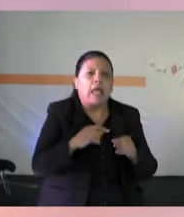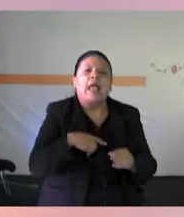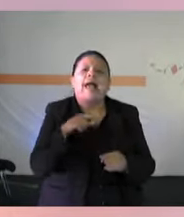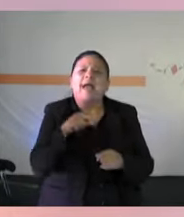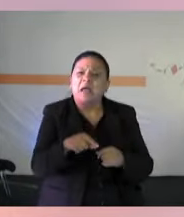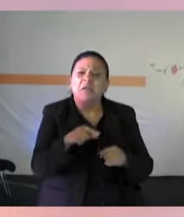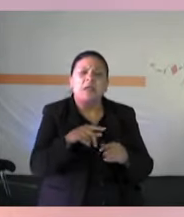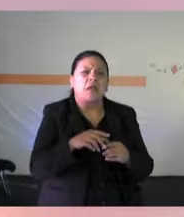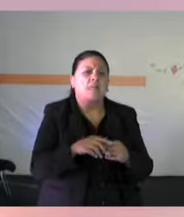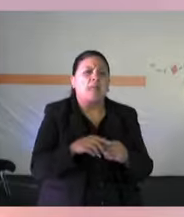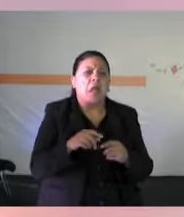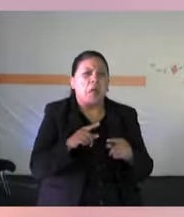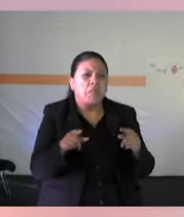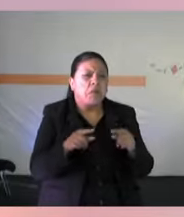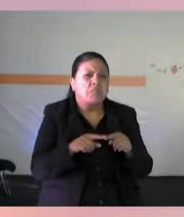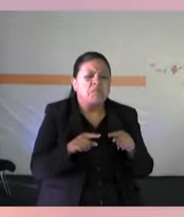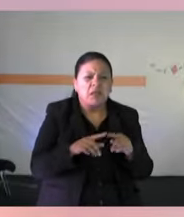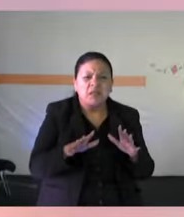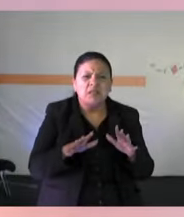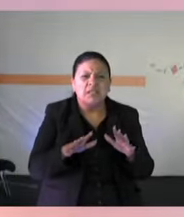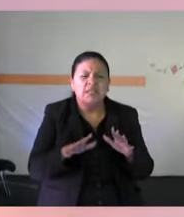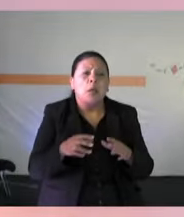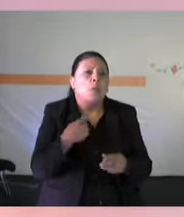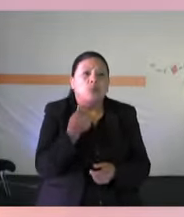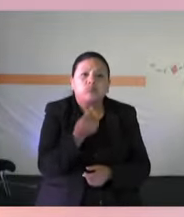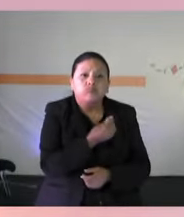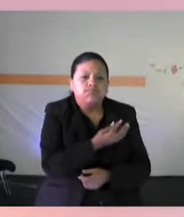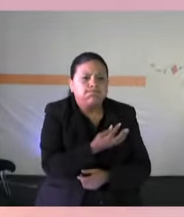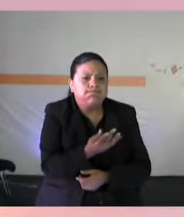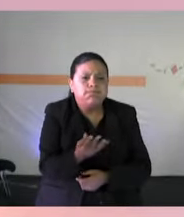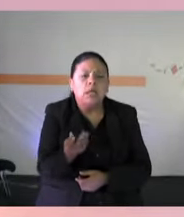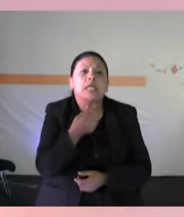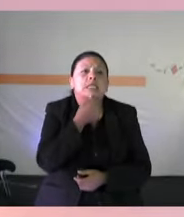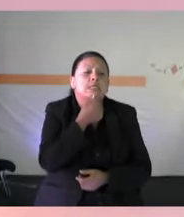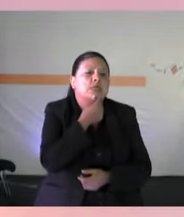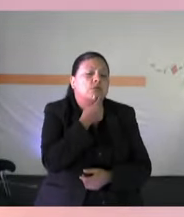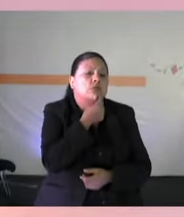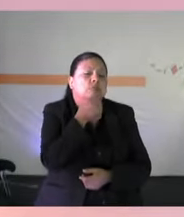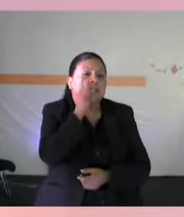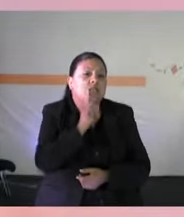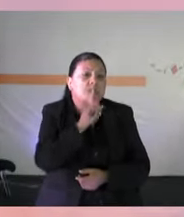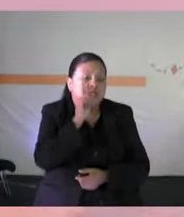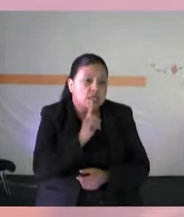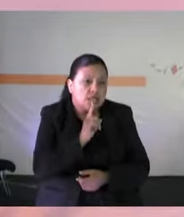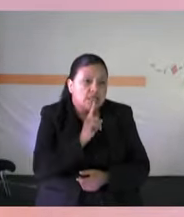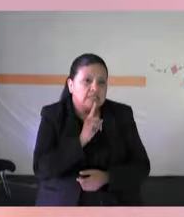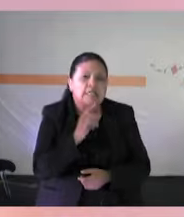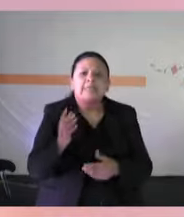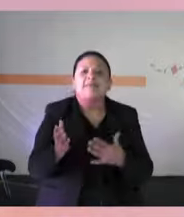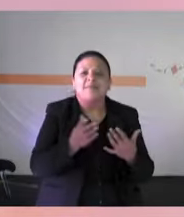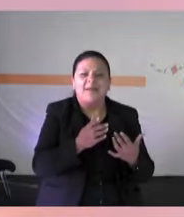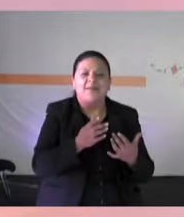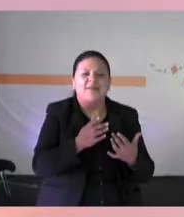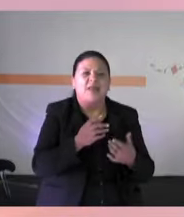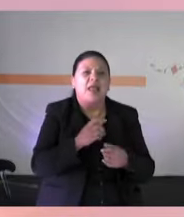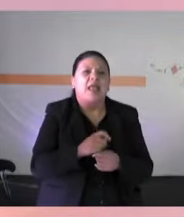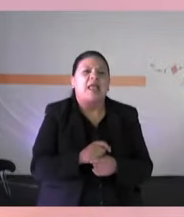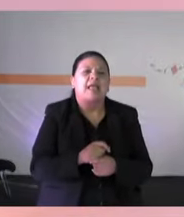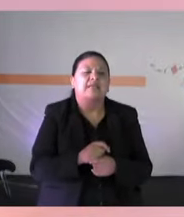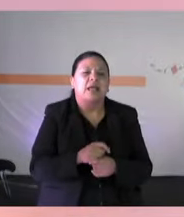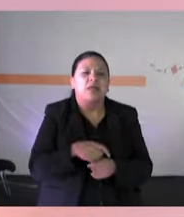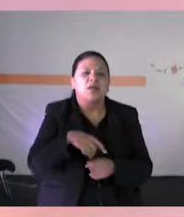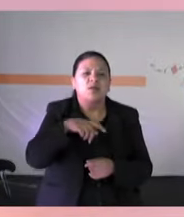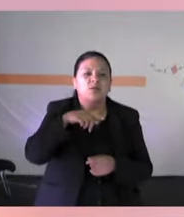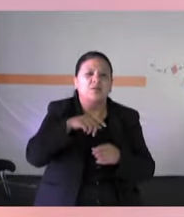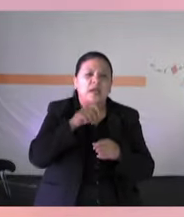un estadio y eran montones de niños y niñas y niñes y llevaron unos gallos porque el profesor era criador de